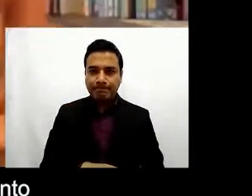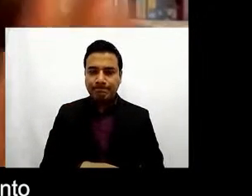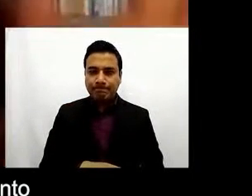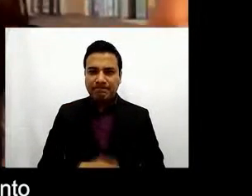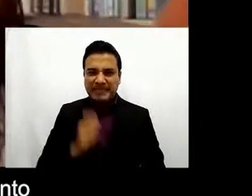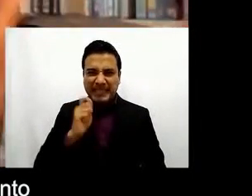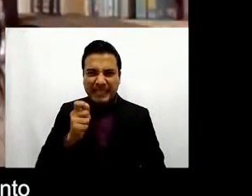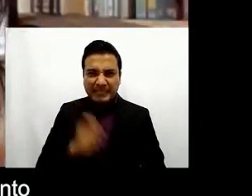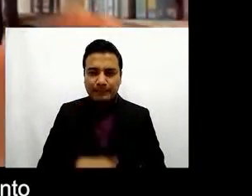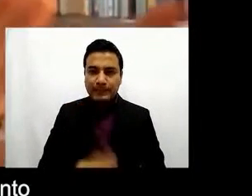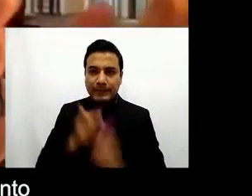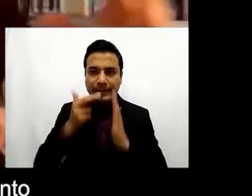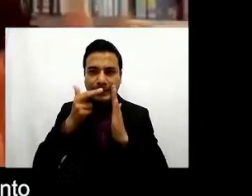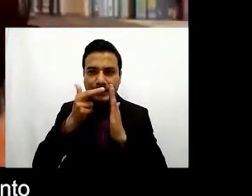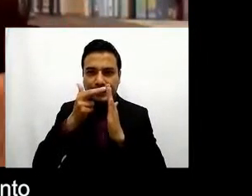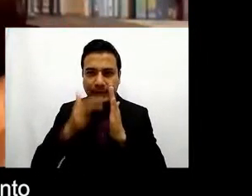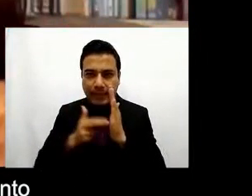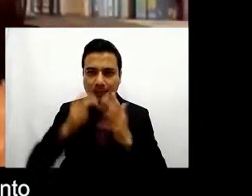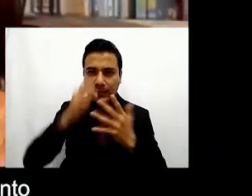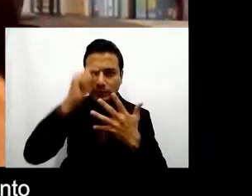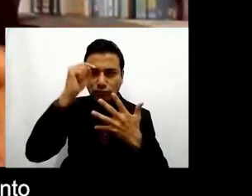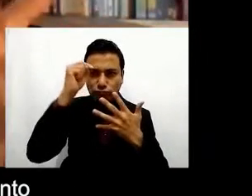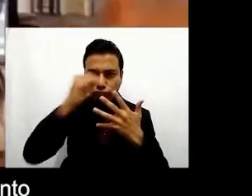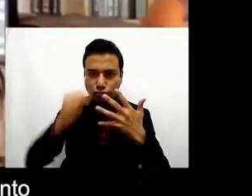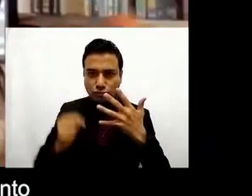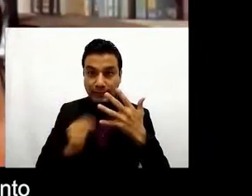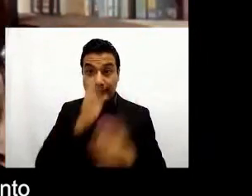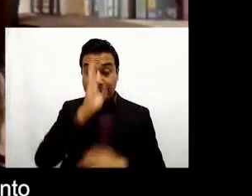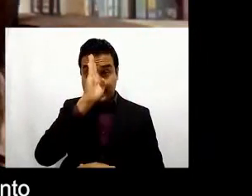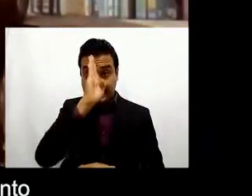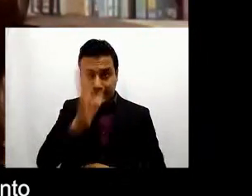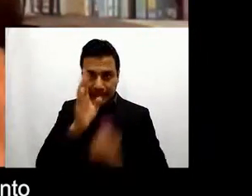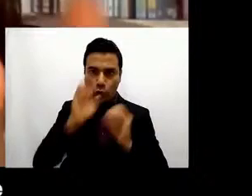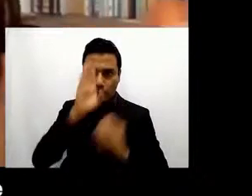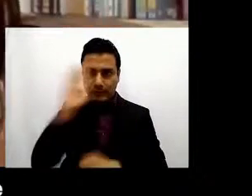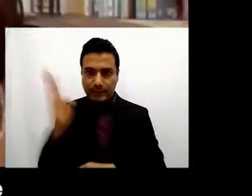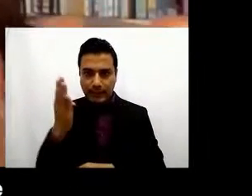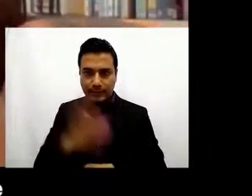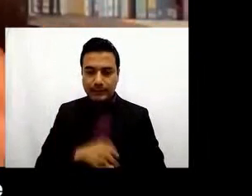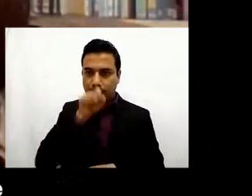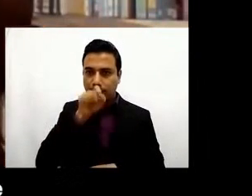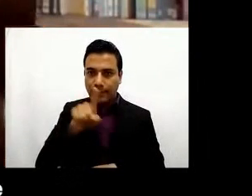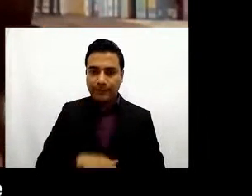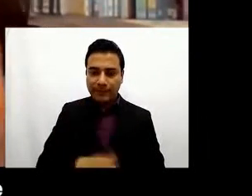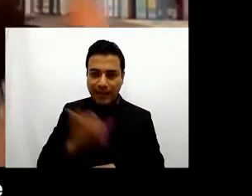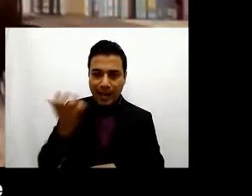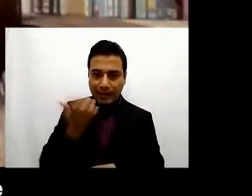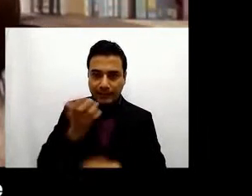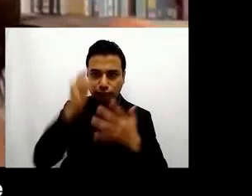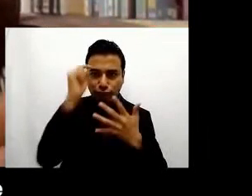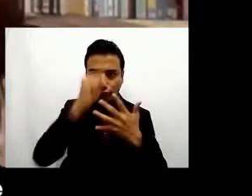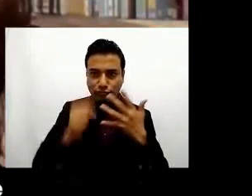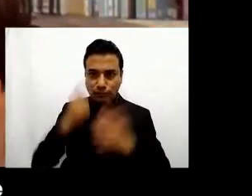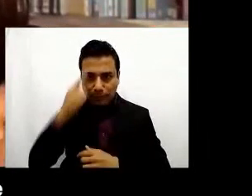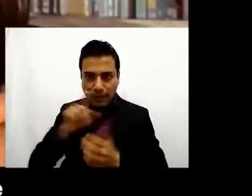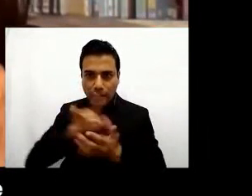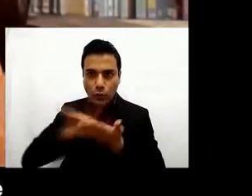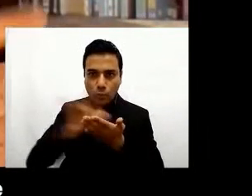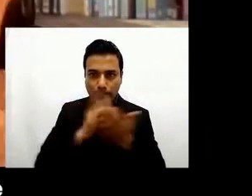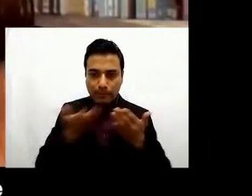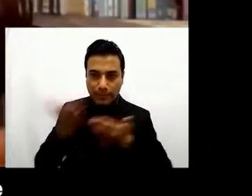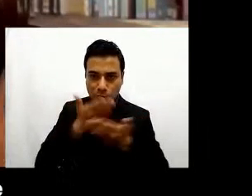regulaciones, intervenciones, tanto directas como indirectas, así como las acciones de cooperación u organización